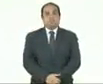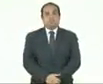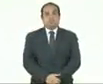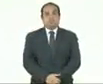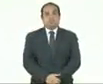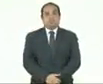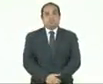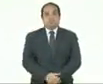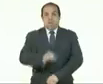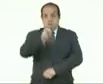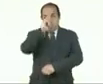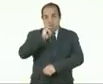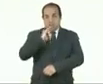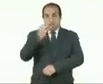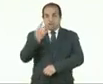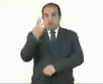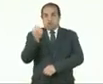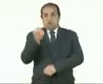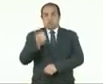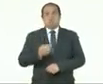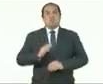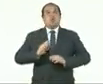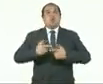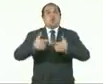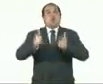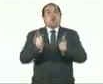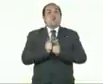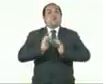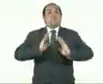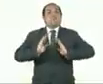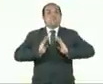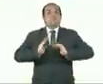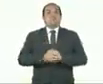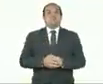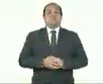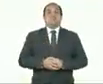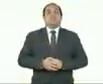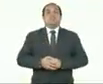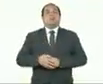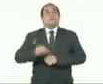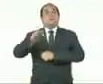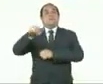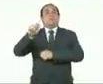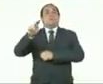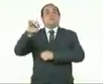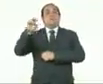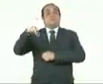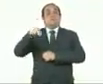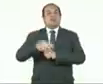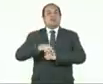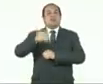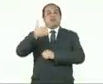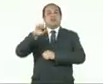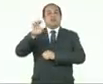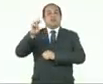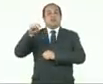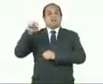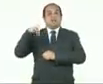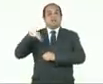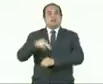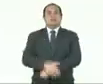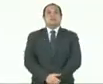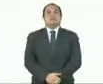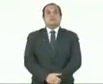El comandante del 59 Batallón de Infantería, coronel de Infantería, Martín Germán Muñoz Navarro.